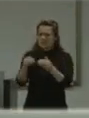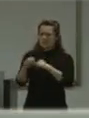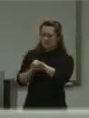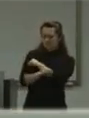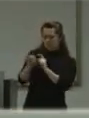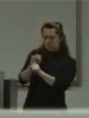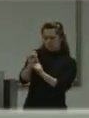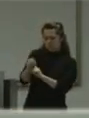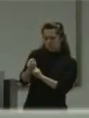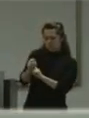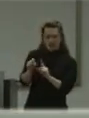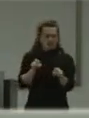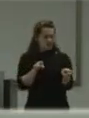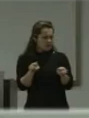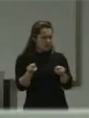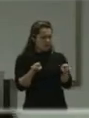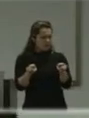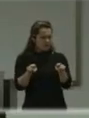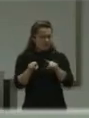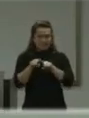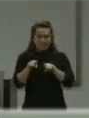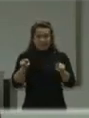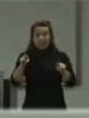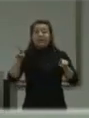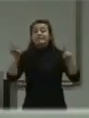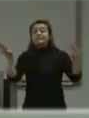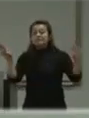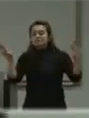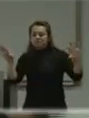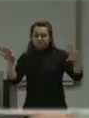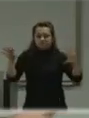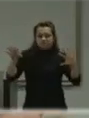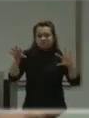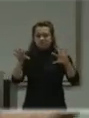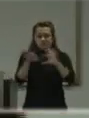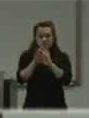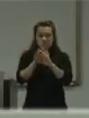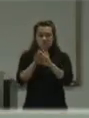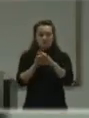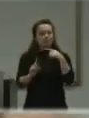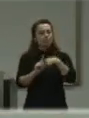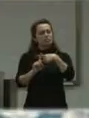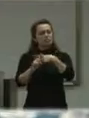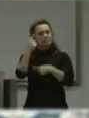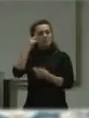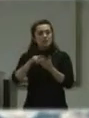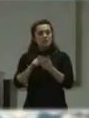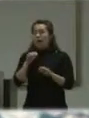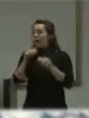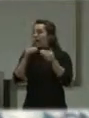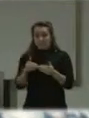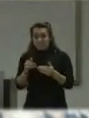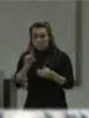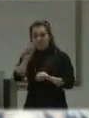nos ha permitido generar Esa esa sinergia visibilizando en positivo y hablando desde capacidades